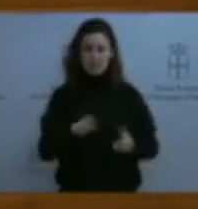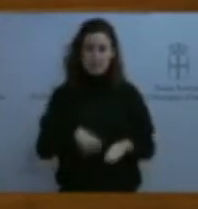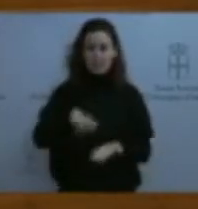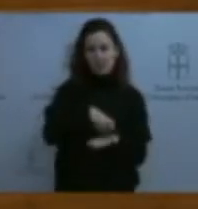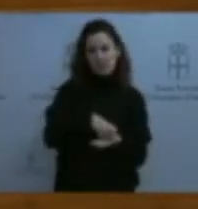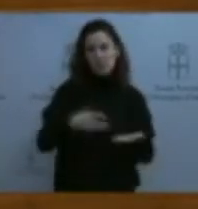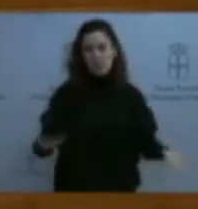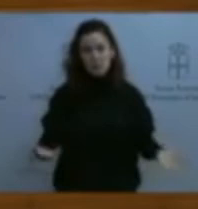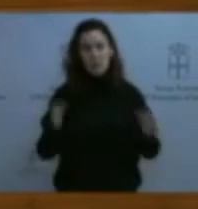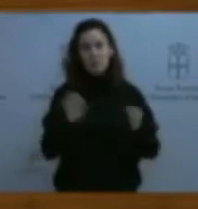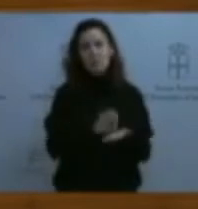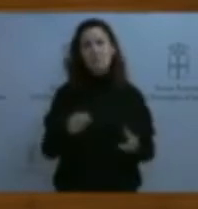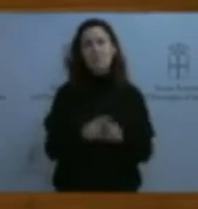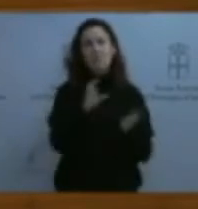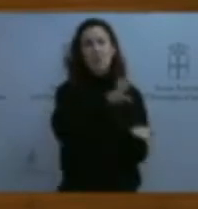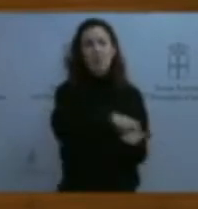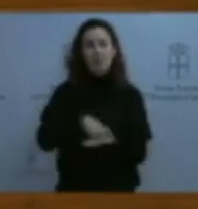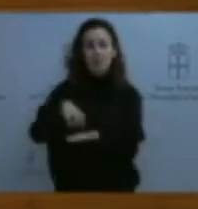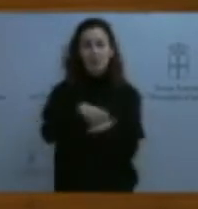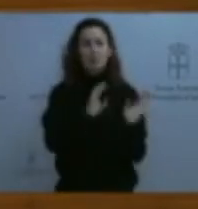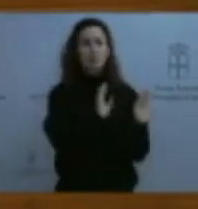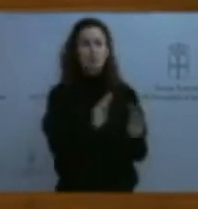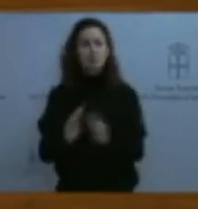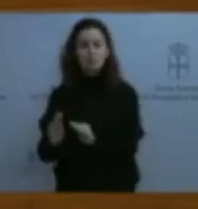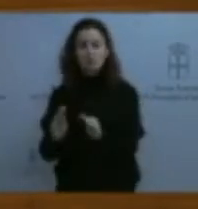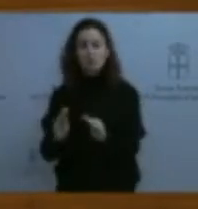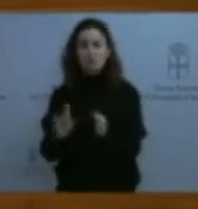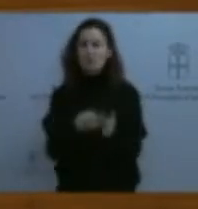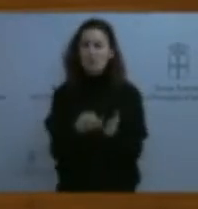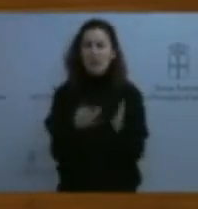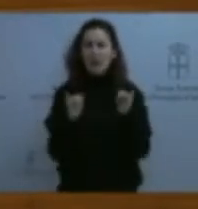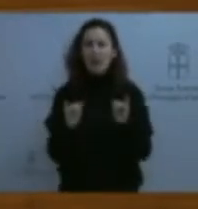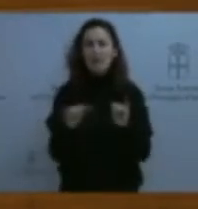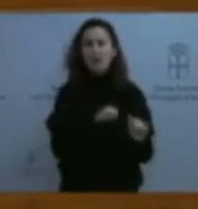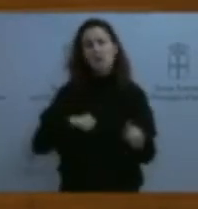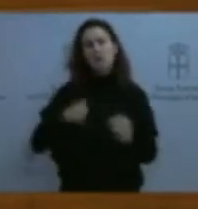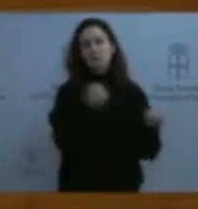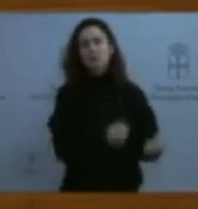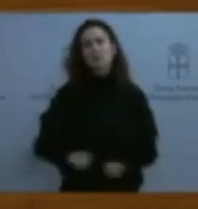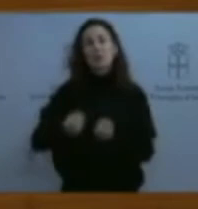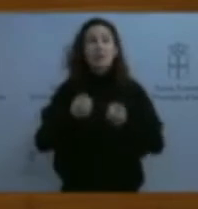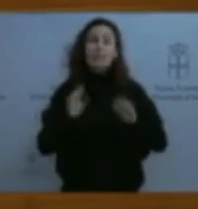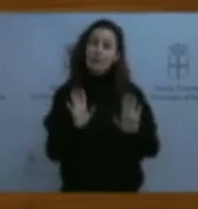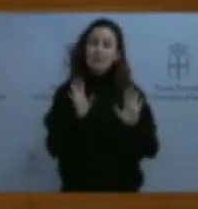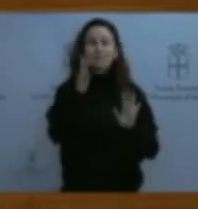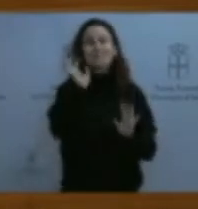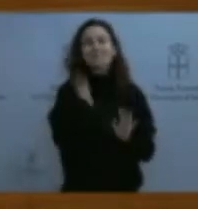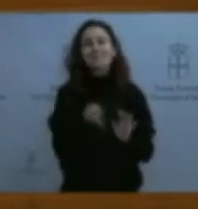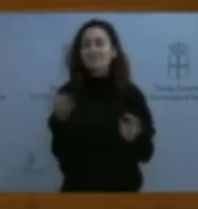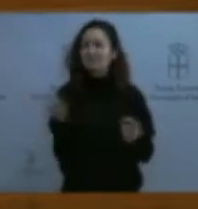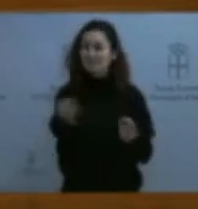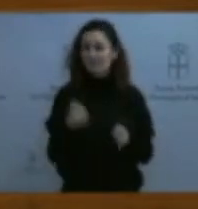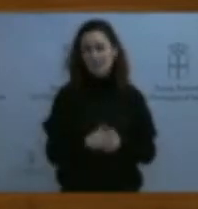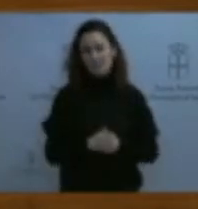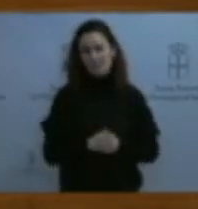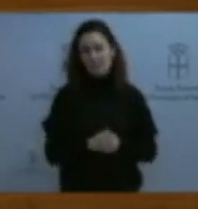de servicios sociales tienen sus planes de autoprotección. Lo que sí es cierto es que no